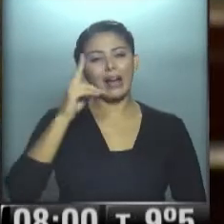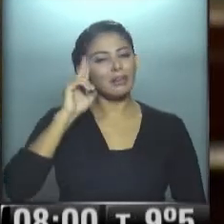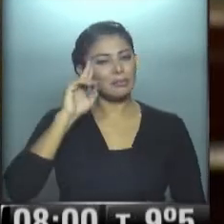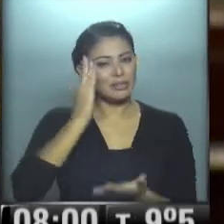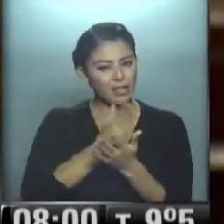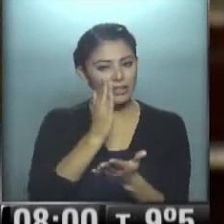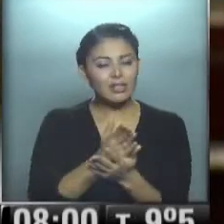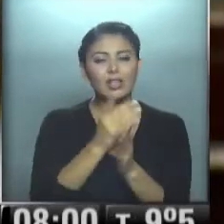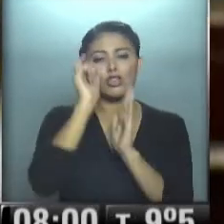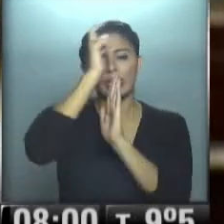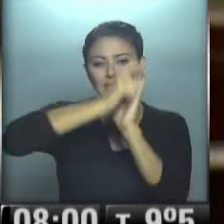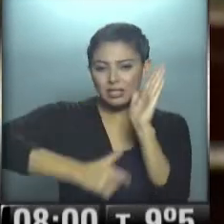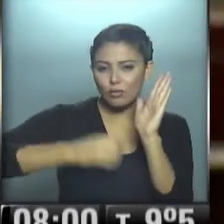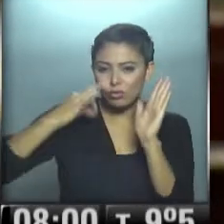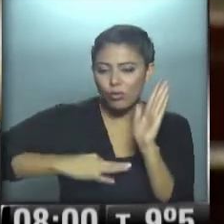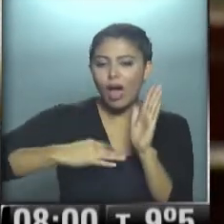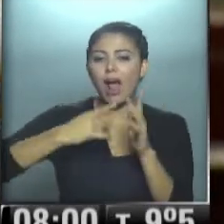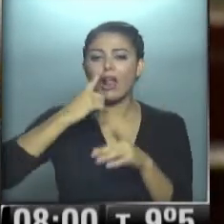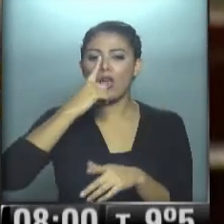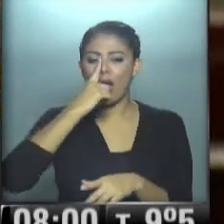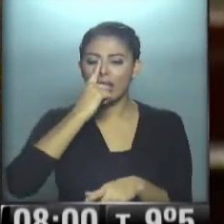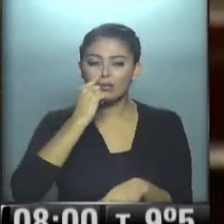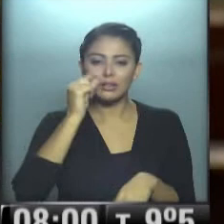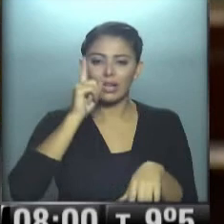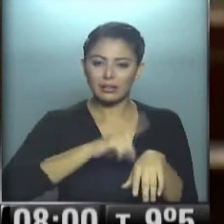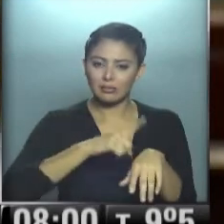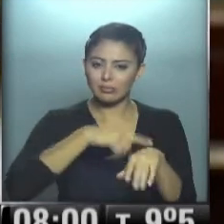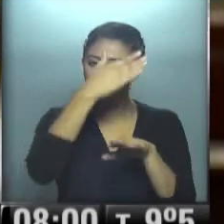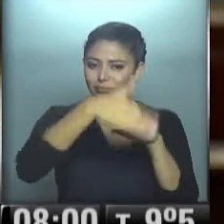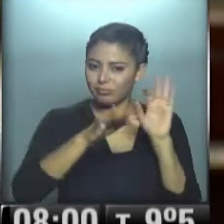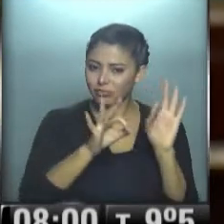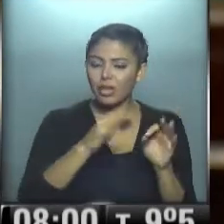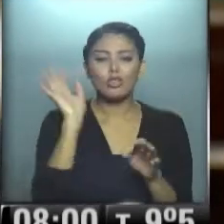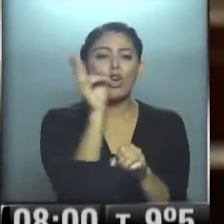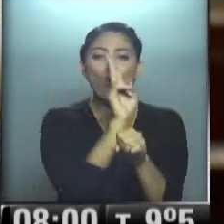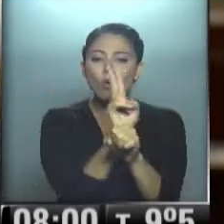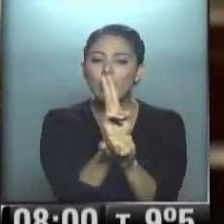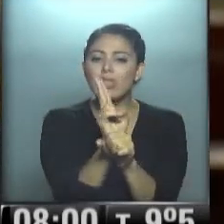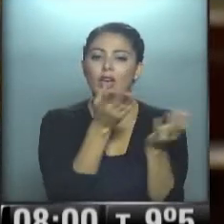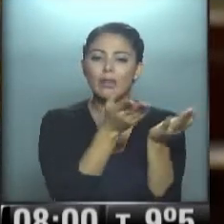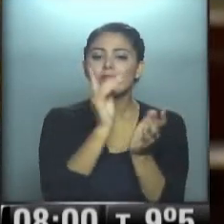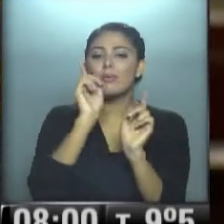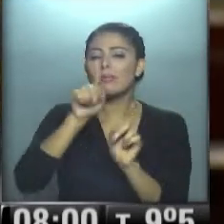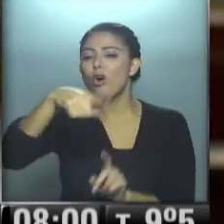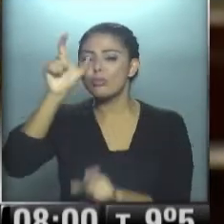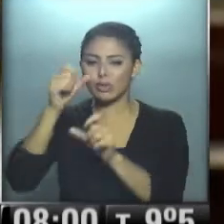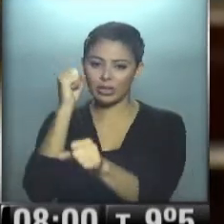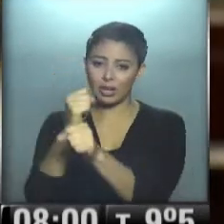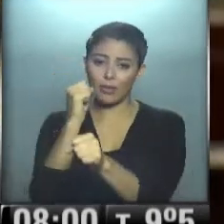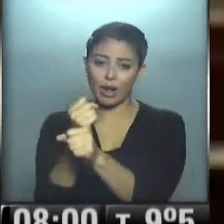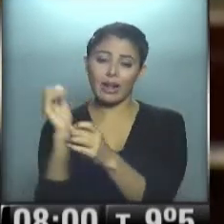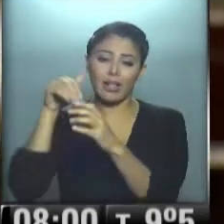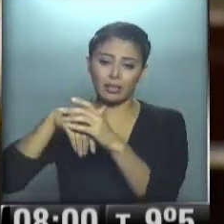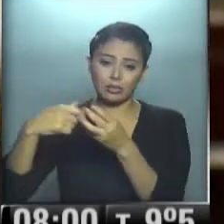tengan un recibo de sueldo que tengan una jornada limitada de trabajo que tengan toda la protección que tienen los demás trabajadores que están en el sistema